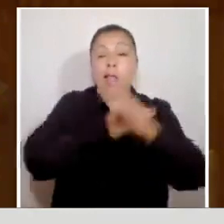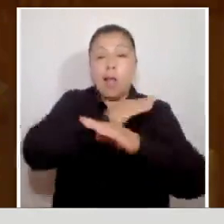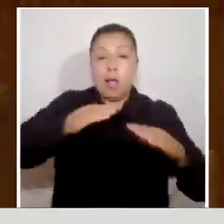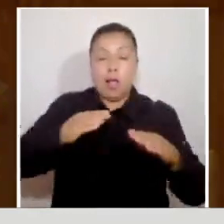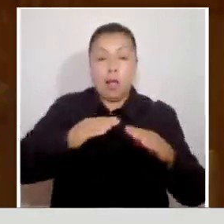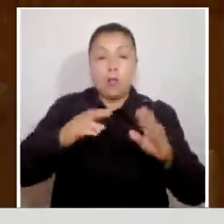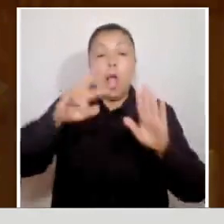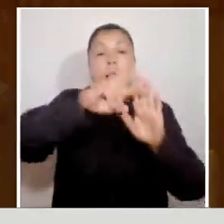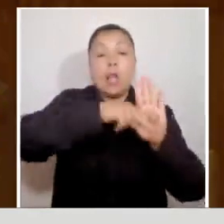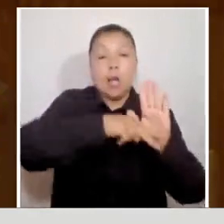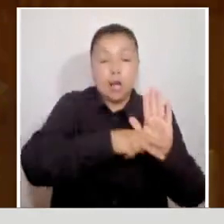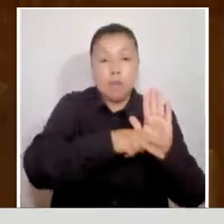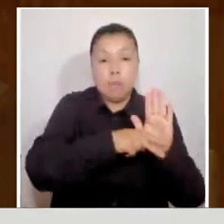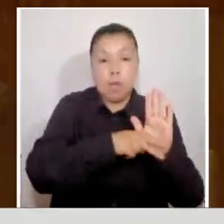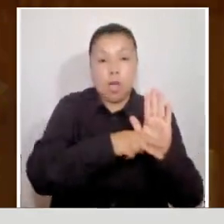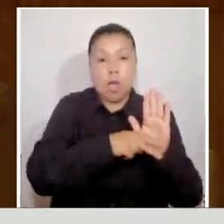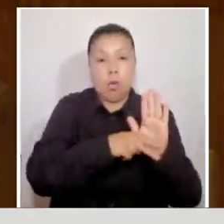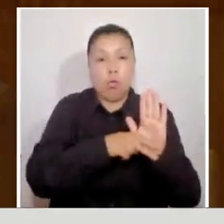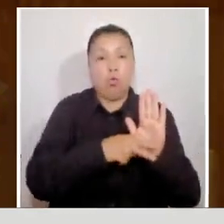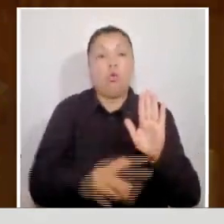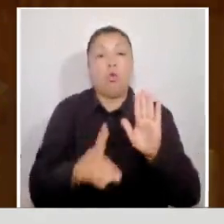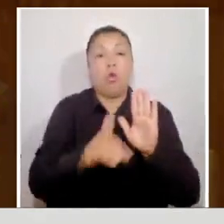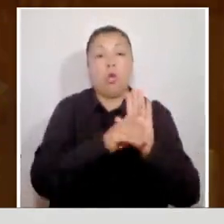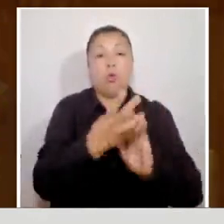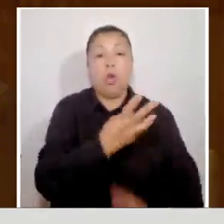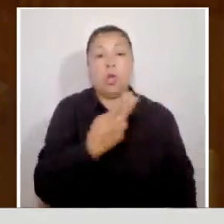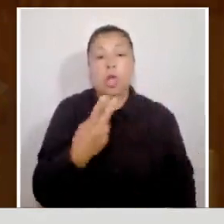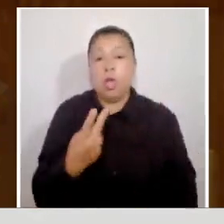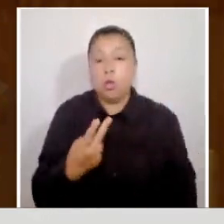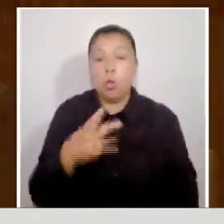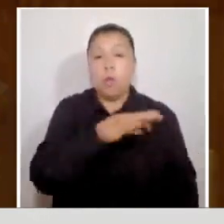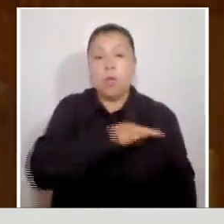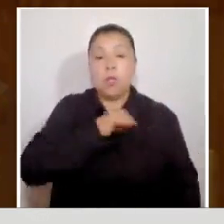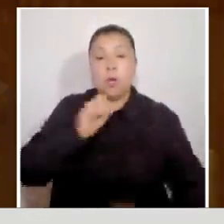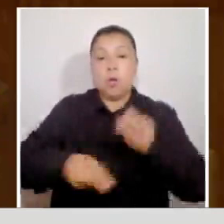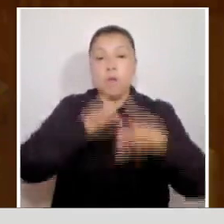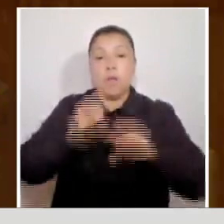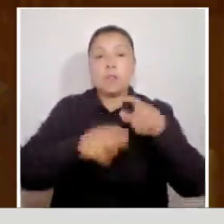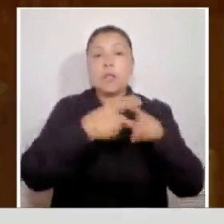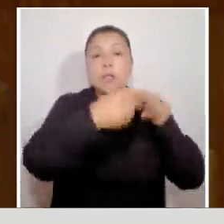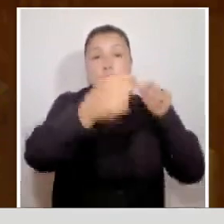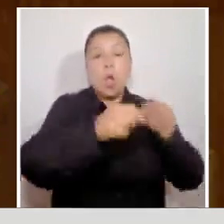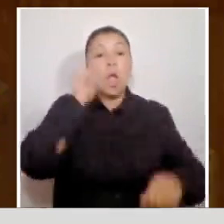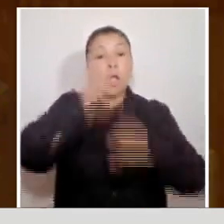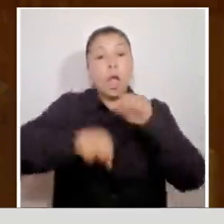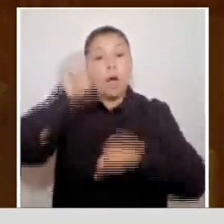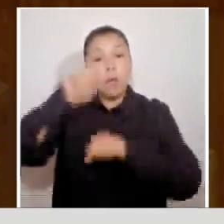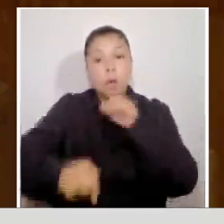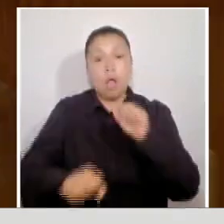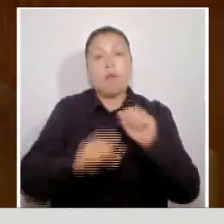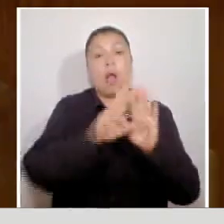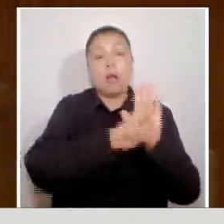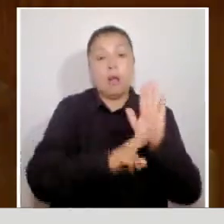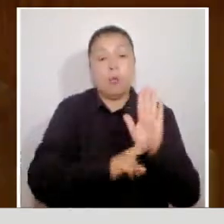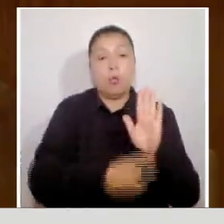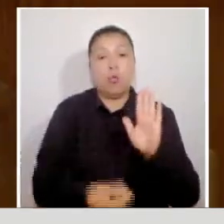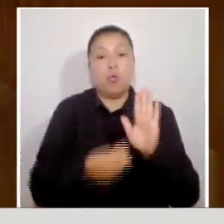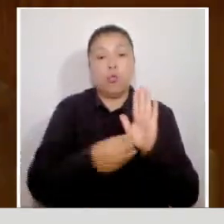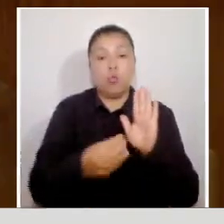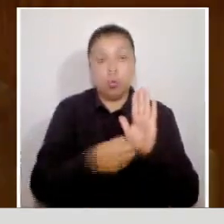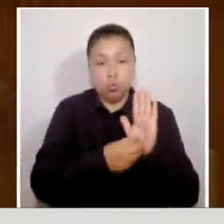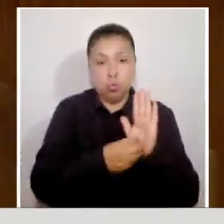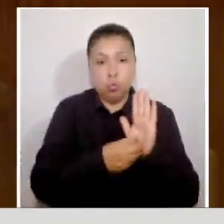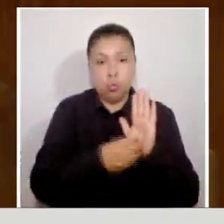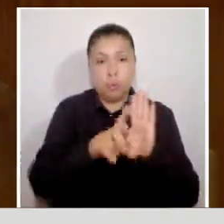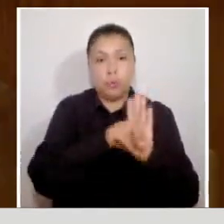respectivo junto con el decreto 42 de Ministerio de defensa nacional por el que se aprueba el reglamento complementario de esta misma ley la